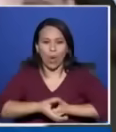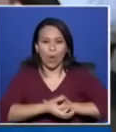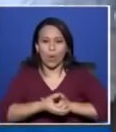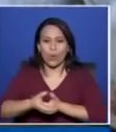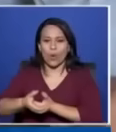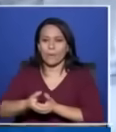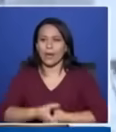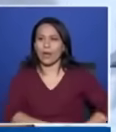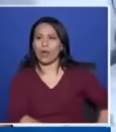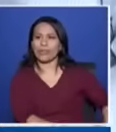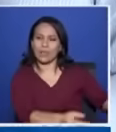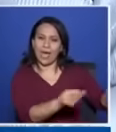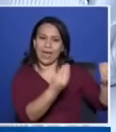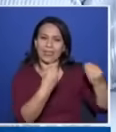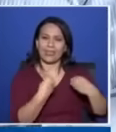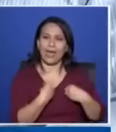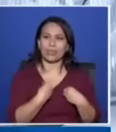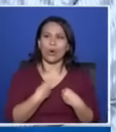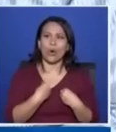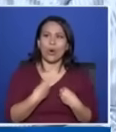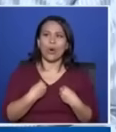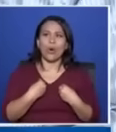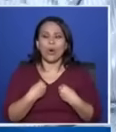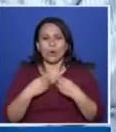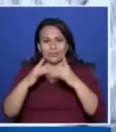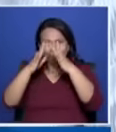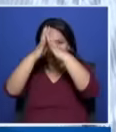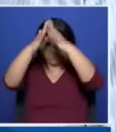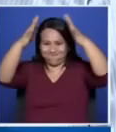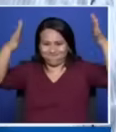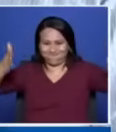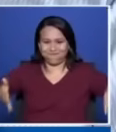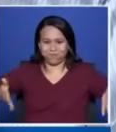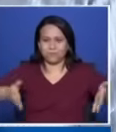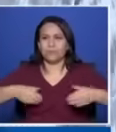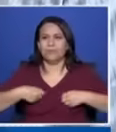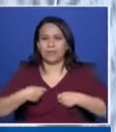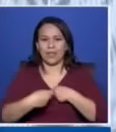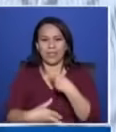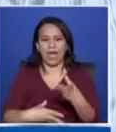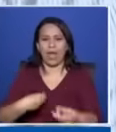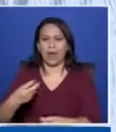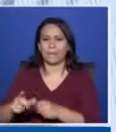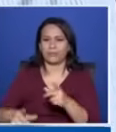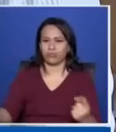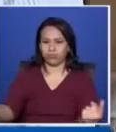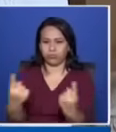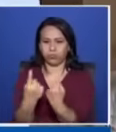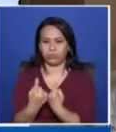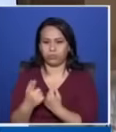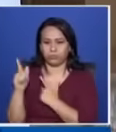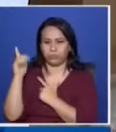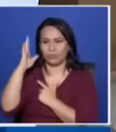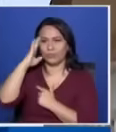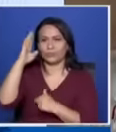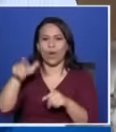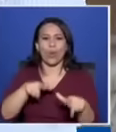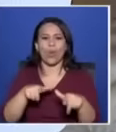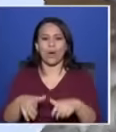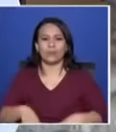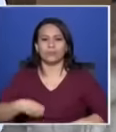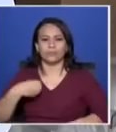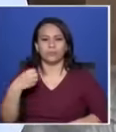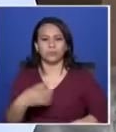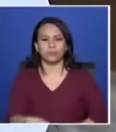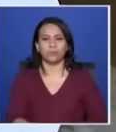nos ha cedido algunos de sus cuarteles como centros de acopio para las donaciones de la ciudadanía en general. ¿Cuáles son esos lugares?